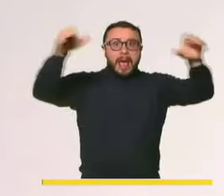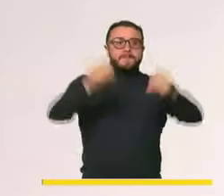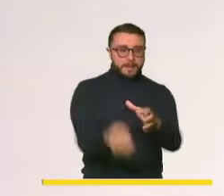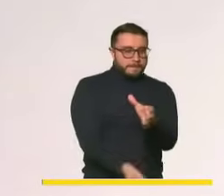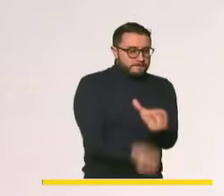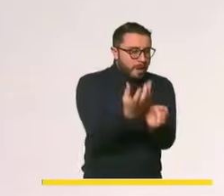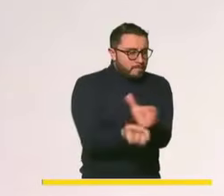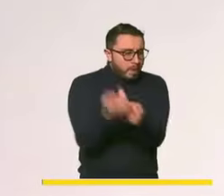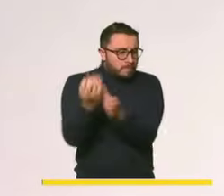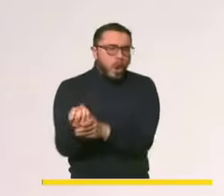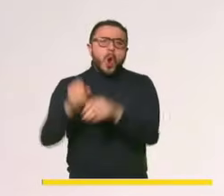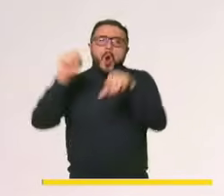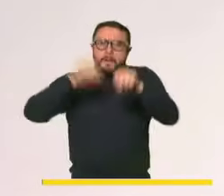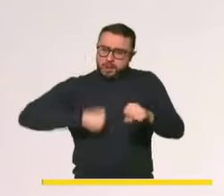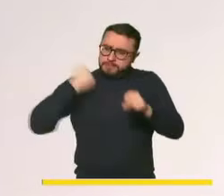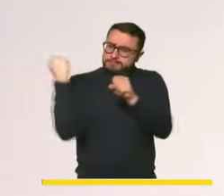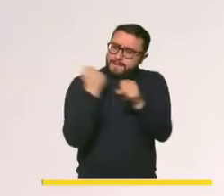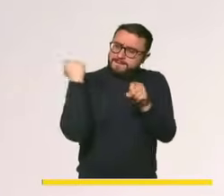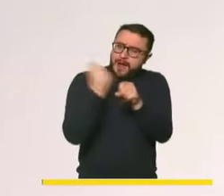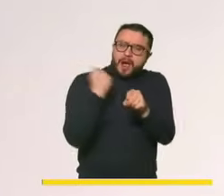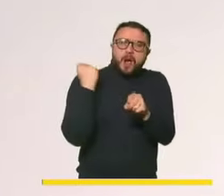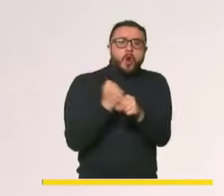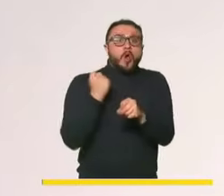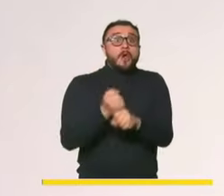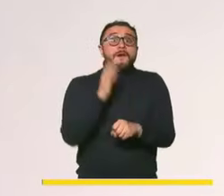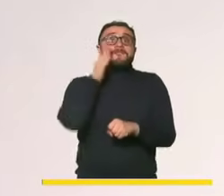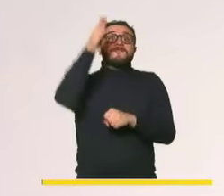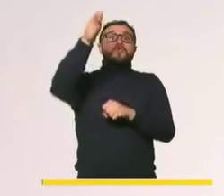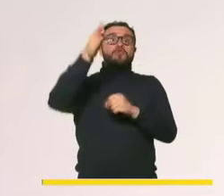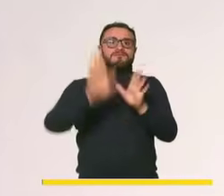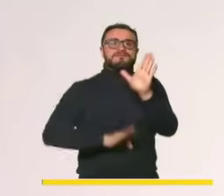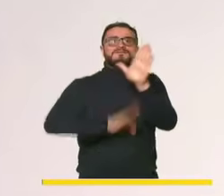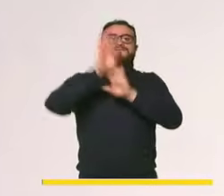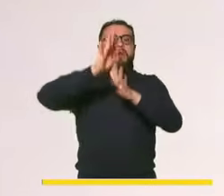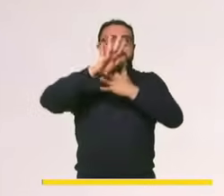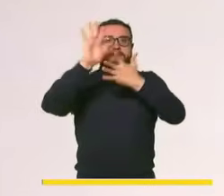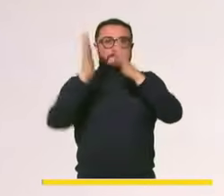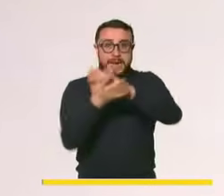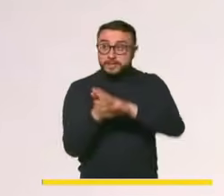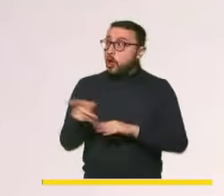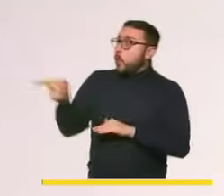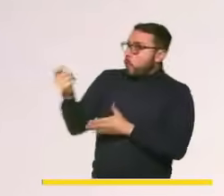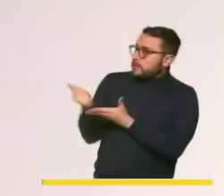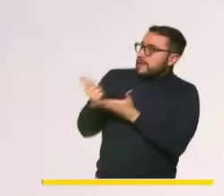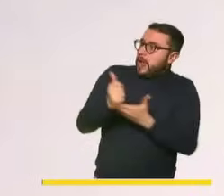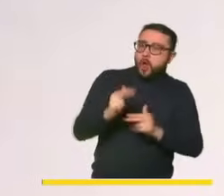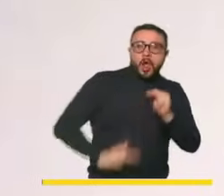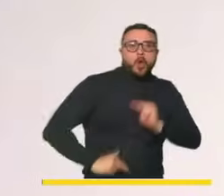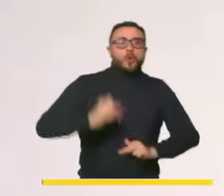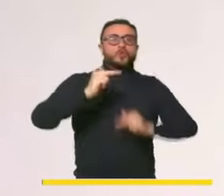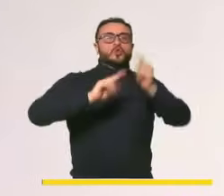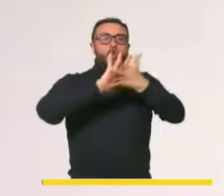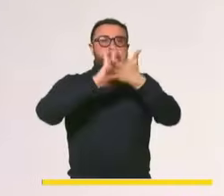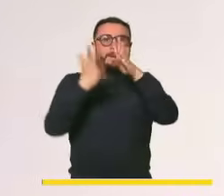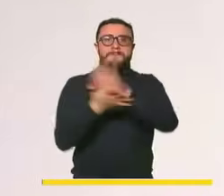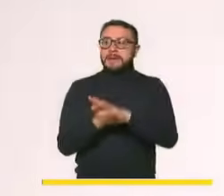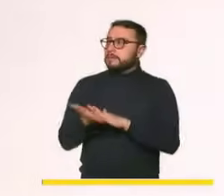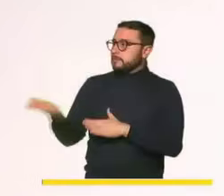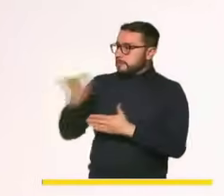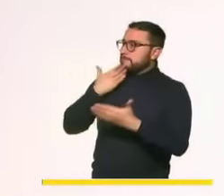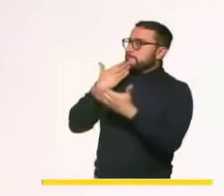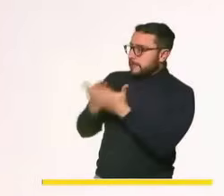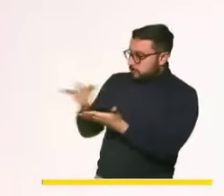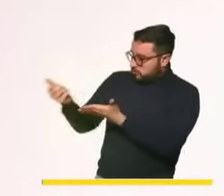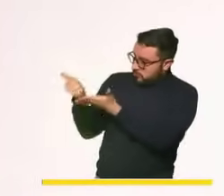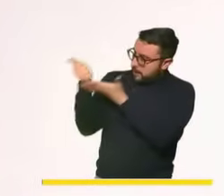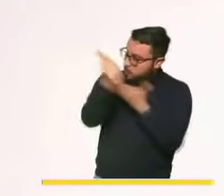producción, hay trabajo, habrá paz. Usted es un constructor de paz, señor Martínez. Gracias por